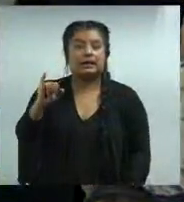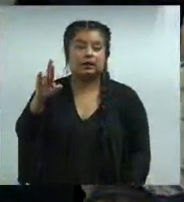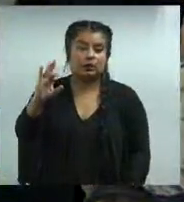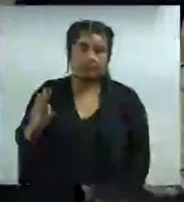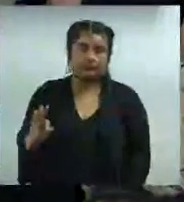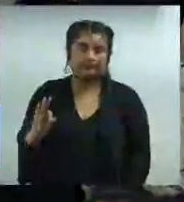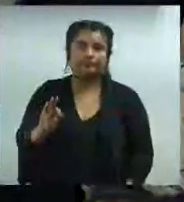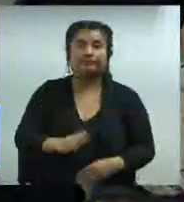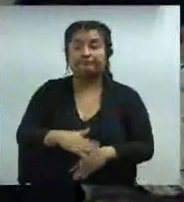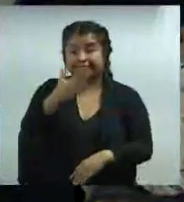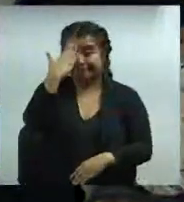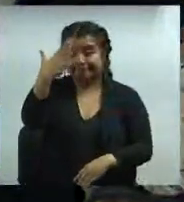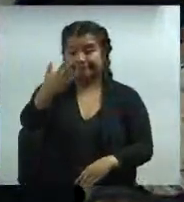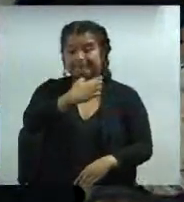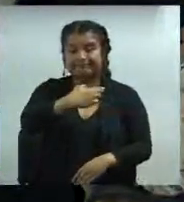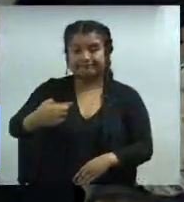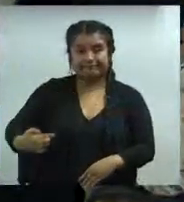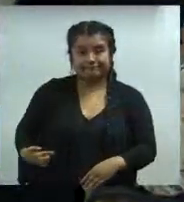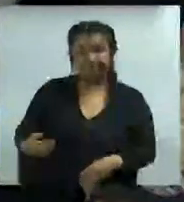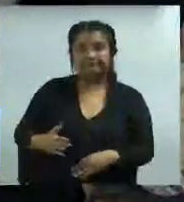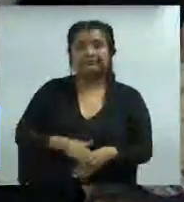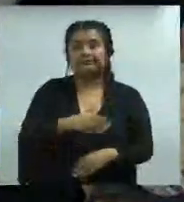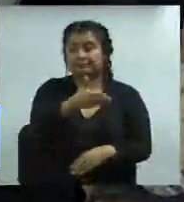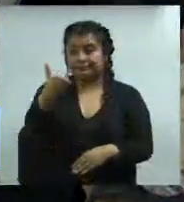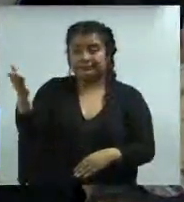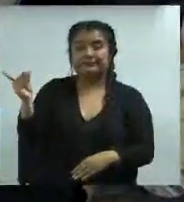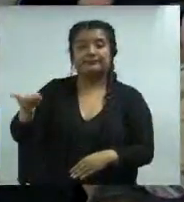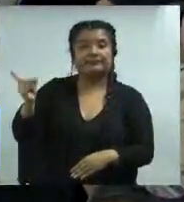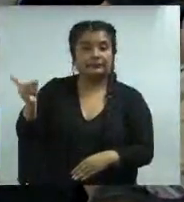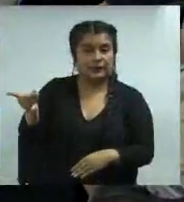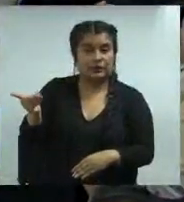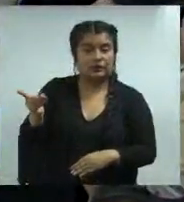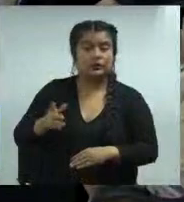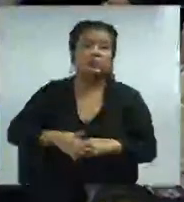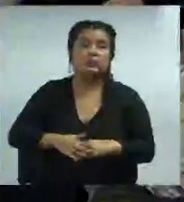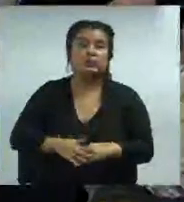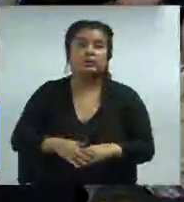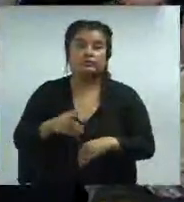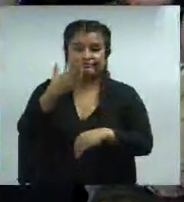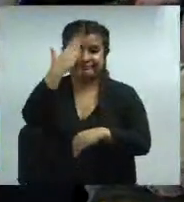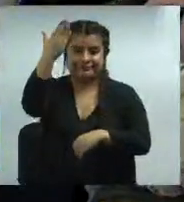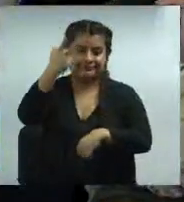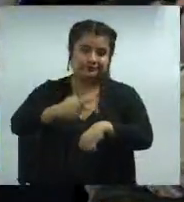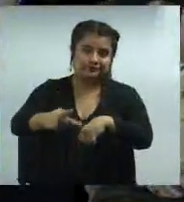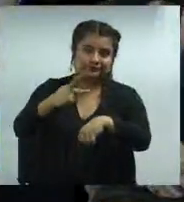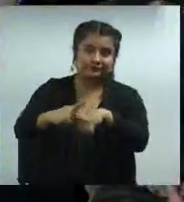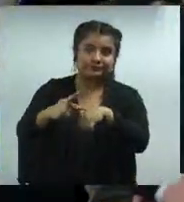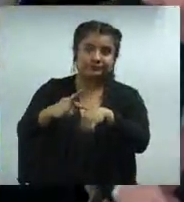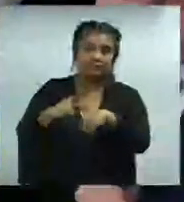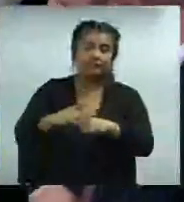Muchas gracias, presidente, compañeros diputados y diputadas. Buena tarde.